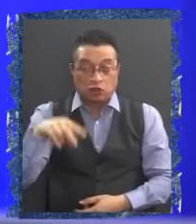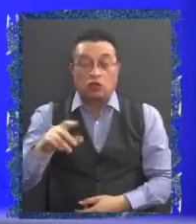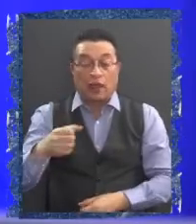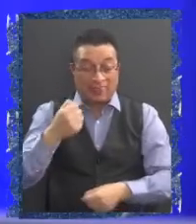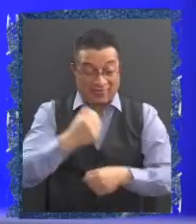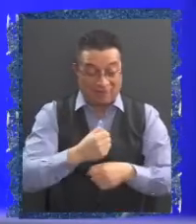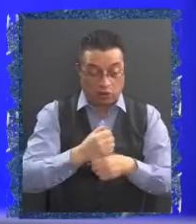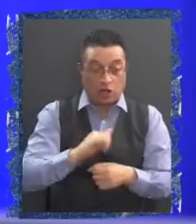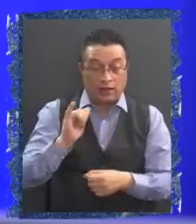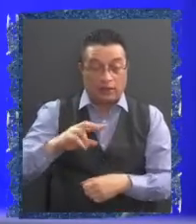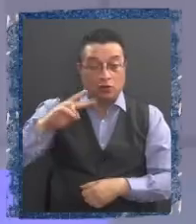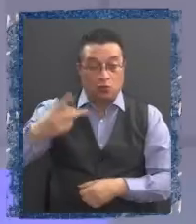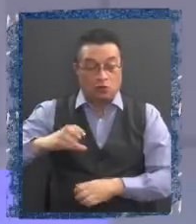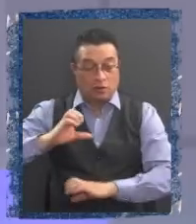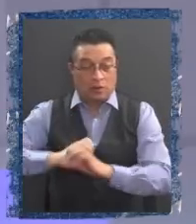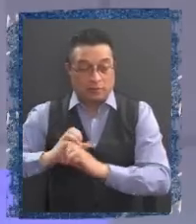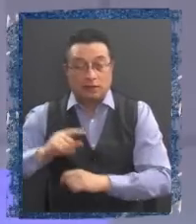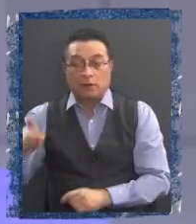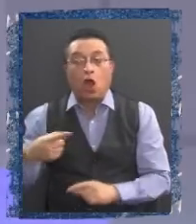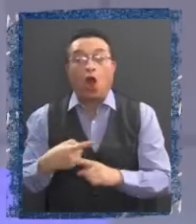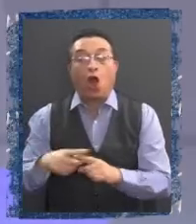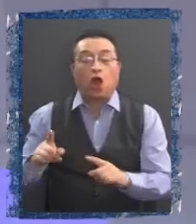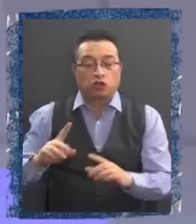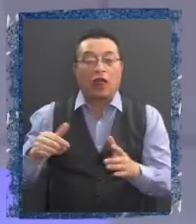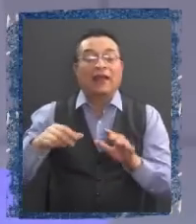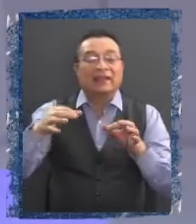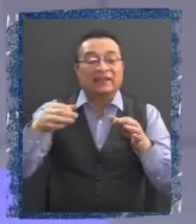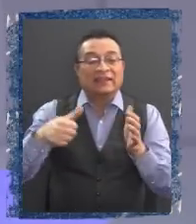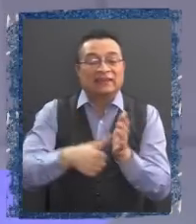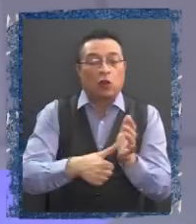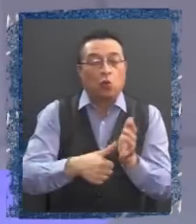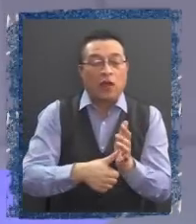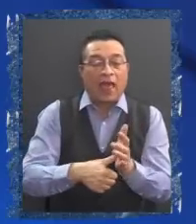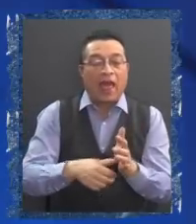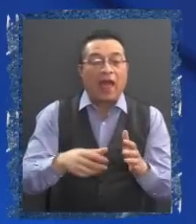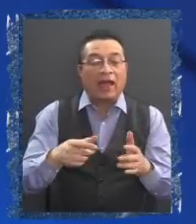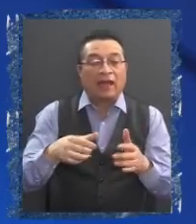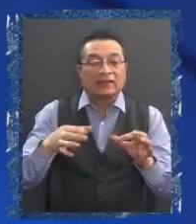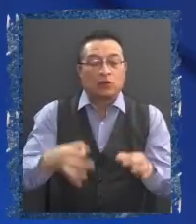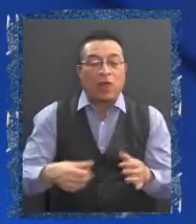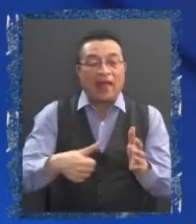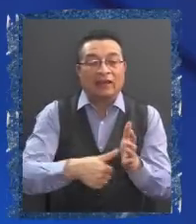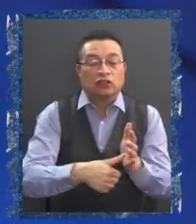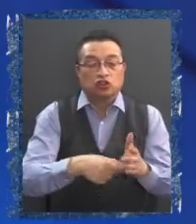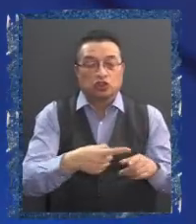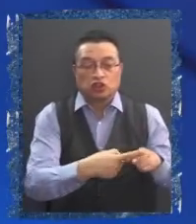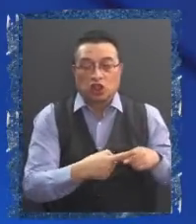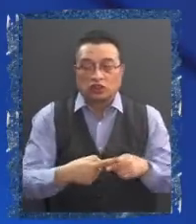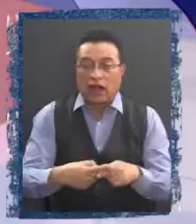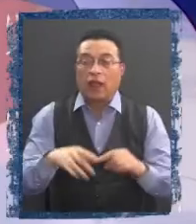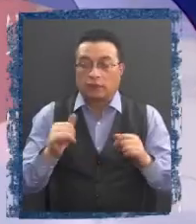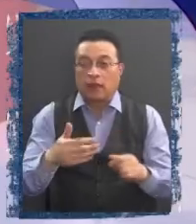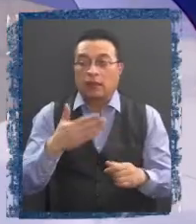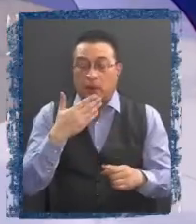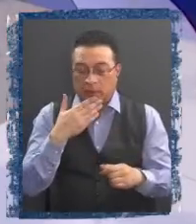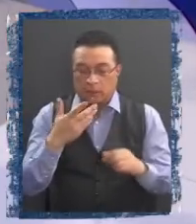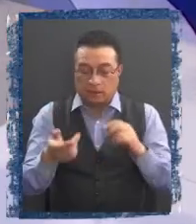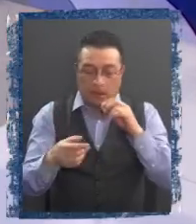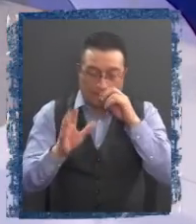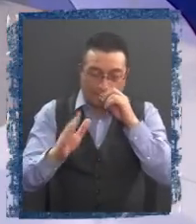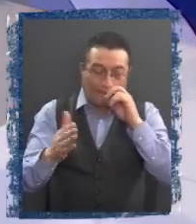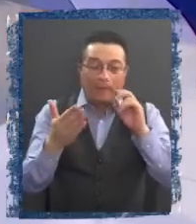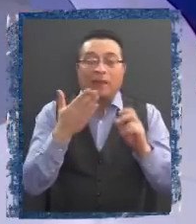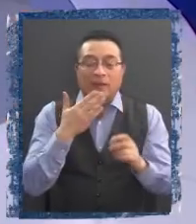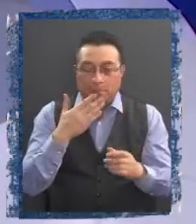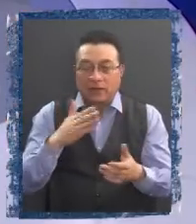empleador. No, es como eso es de otro derecho, es el de la seguridad social. Sí, eso es seguridad social. En salud dice cotizaciones previsionales. También en